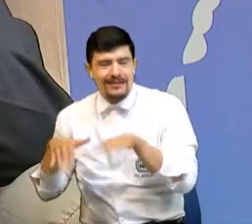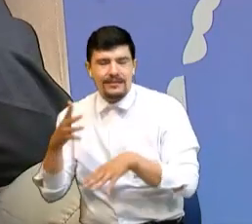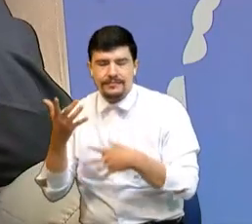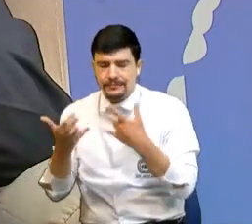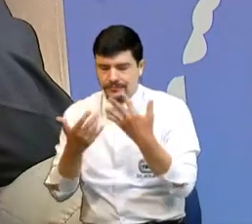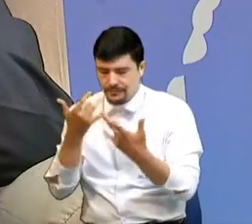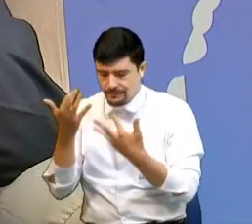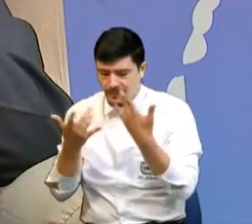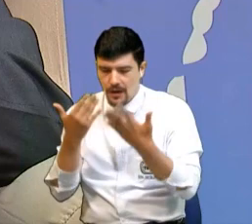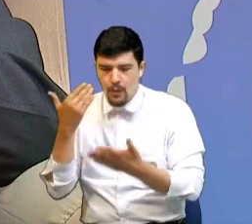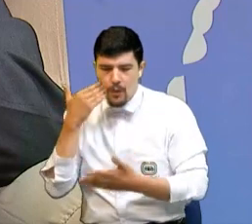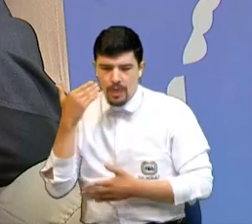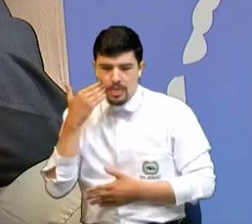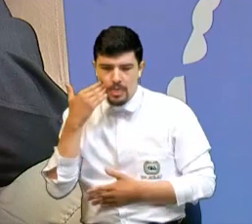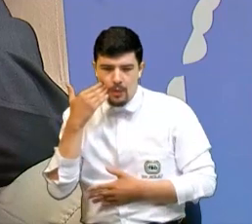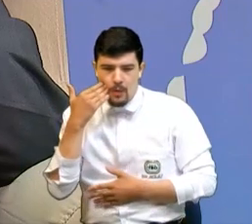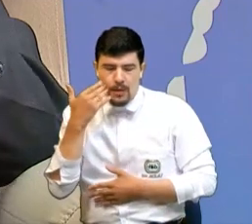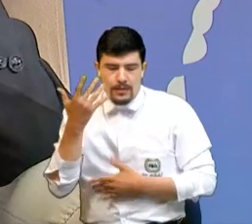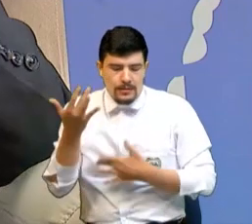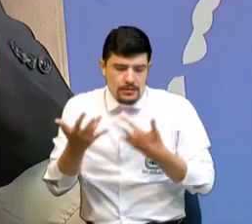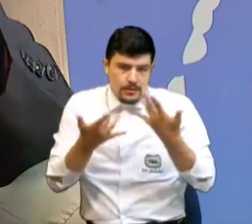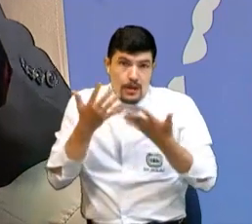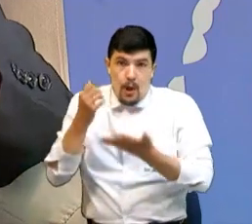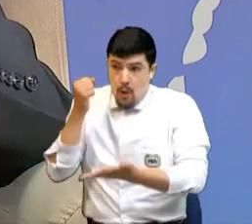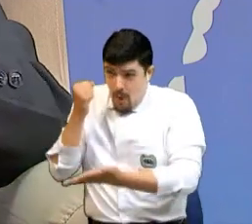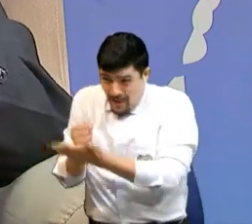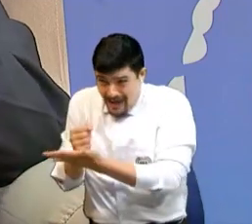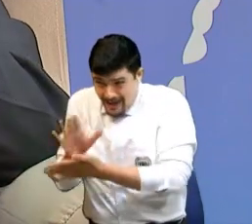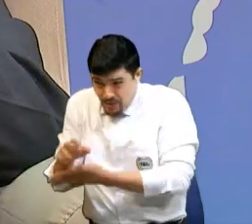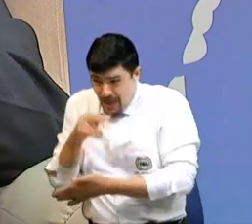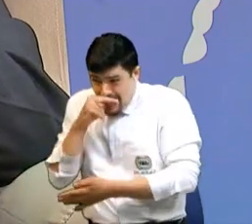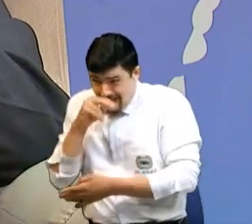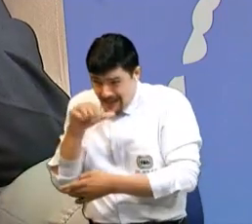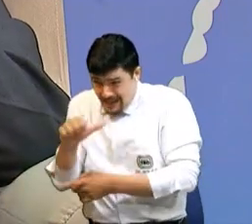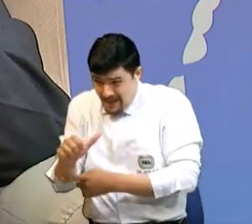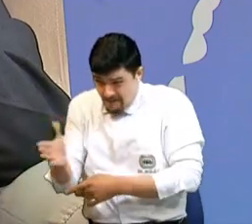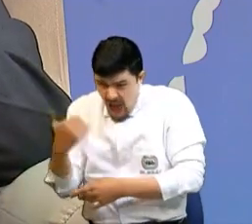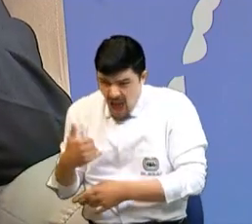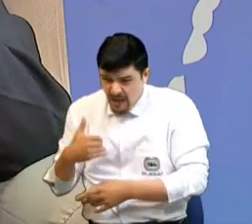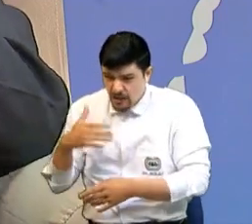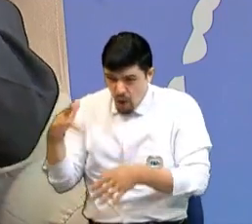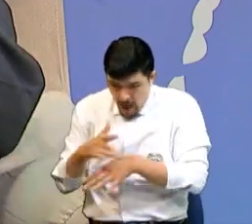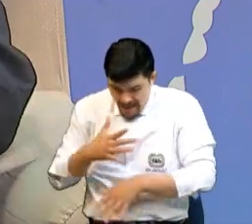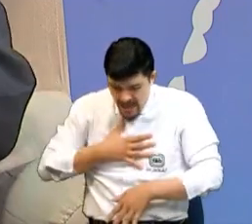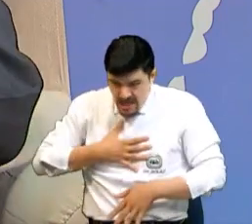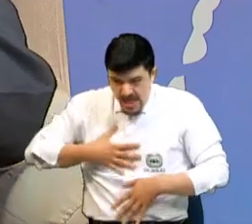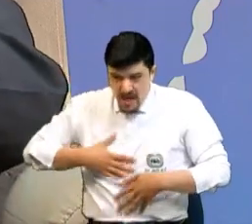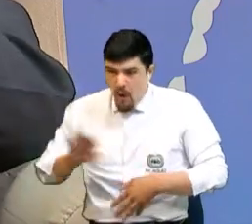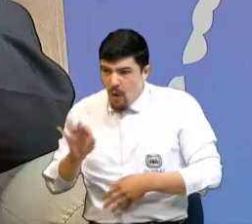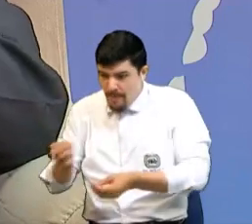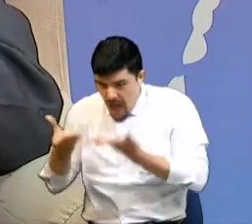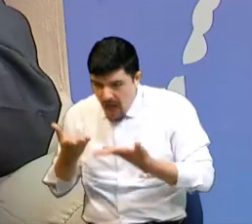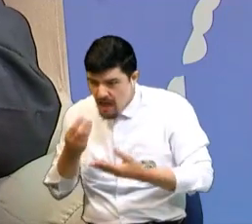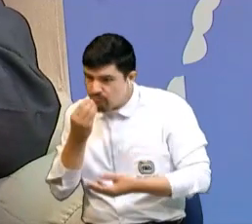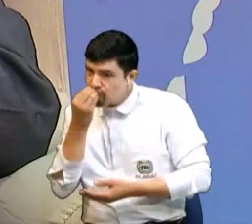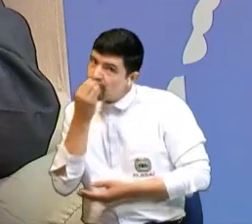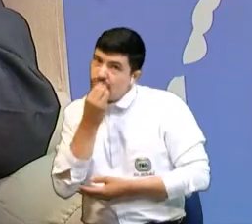a veces cuando se obligan a las niñas a dar